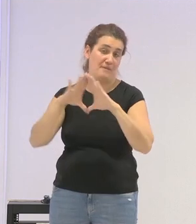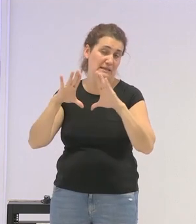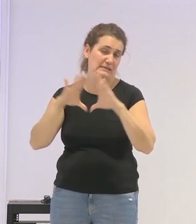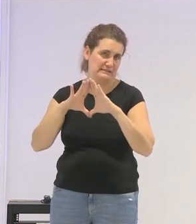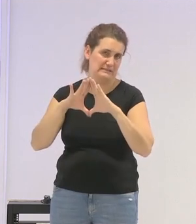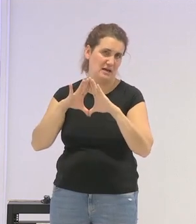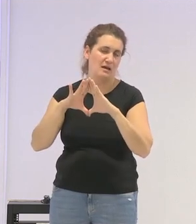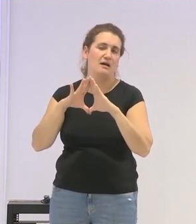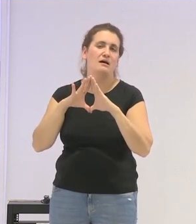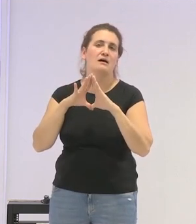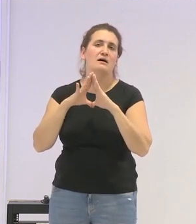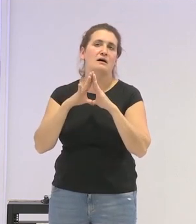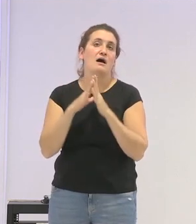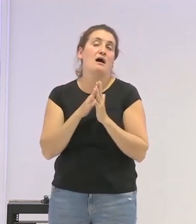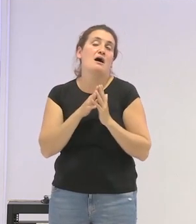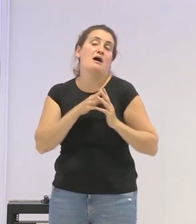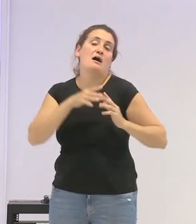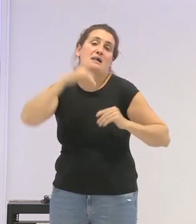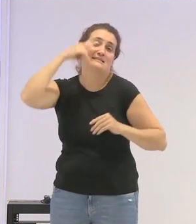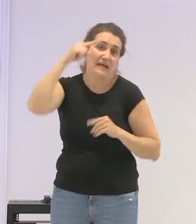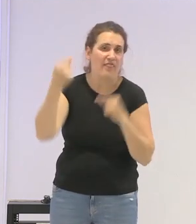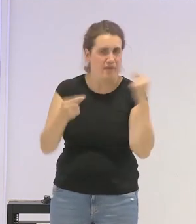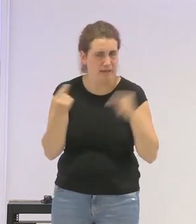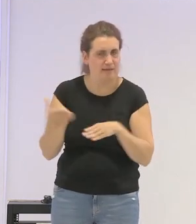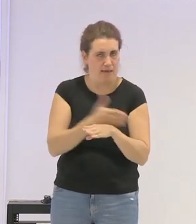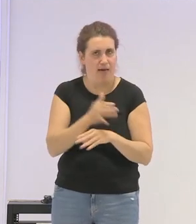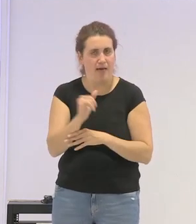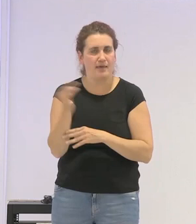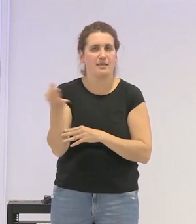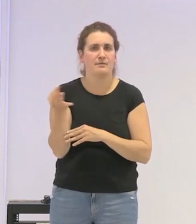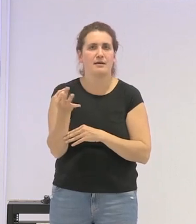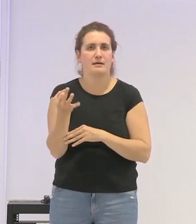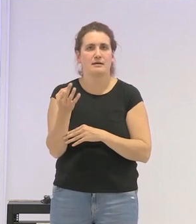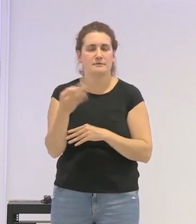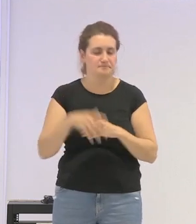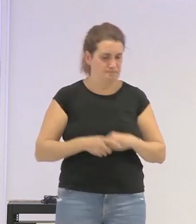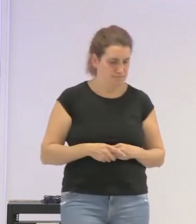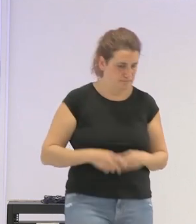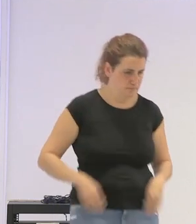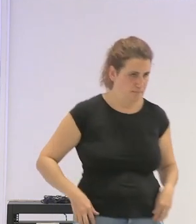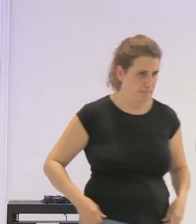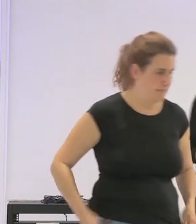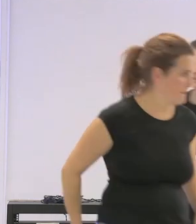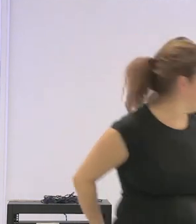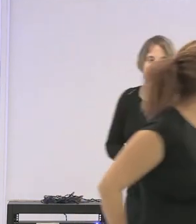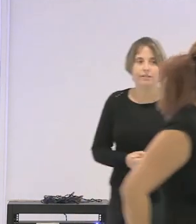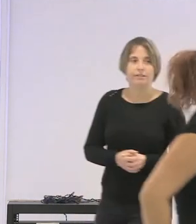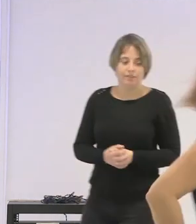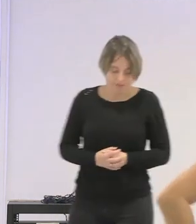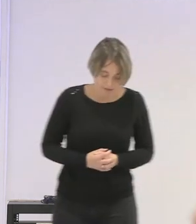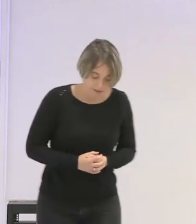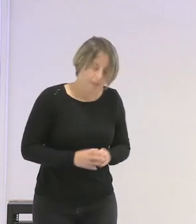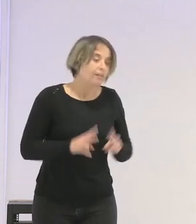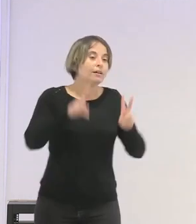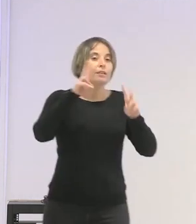feminista, aunque sé que hay debates, pero bueno, hay un debate que tiene, por ejemplo, que ver con los delitos de